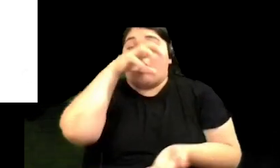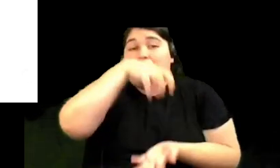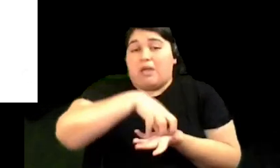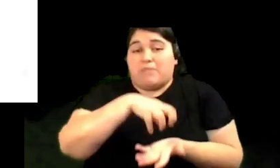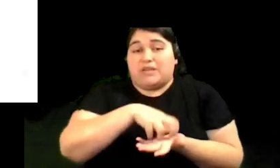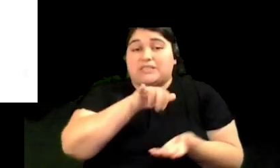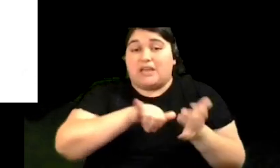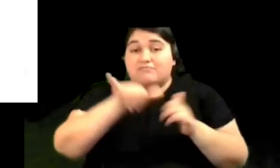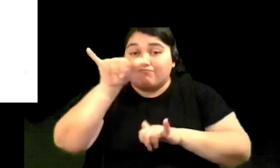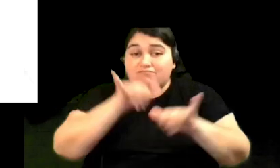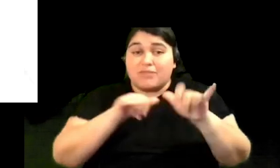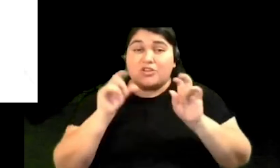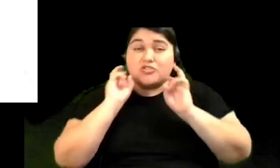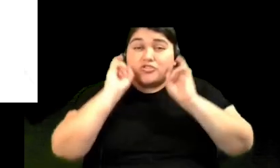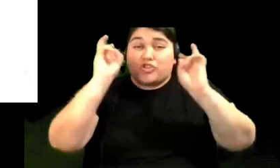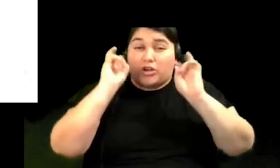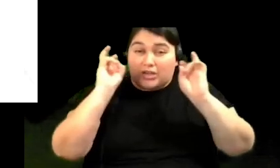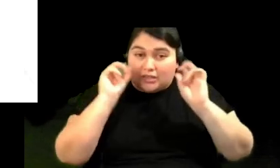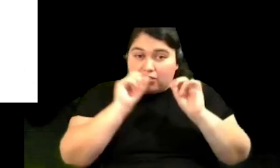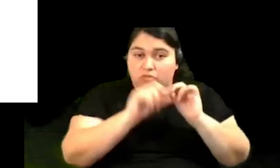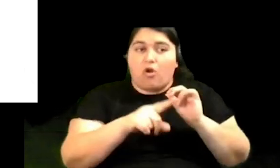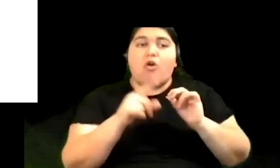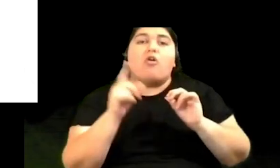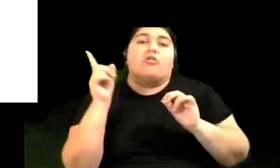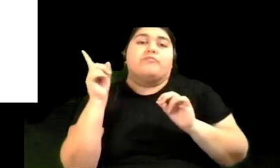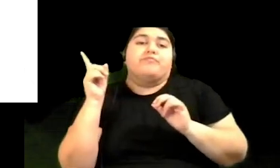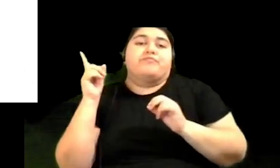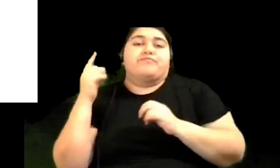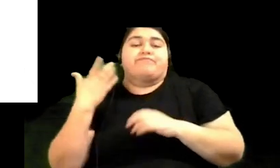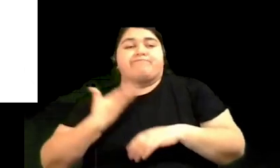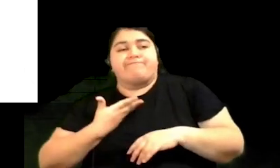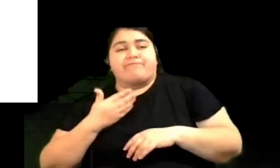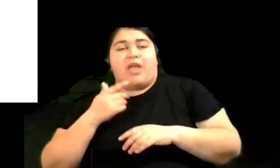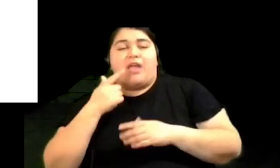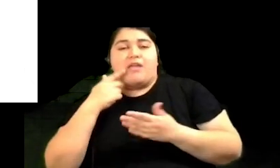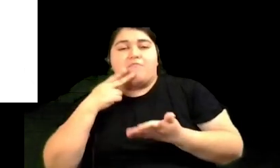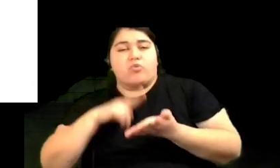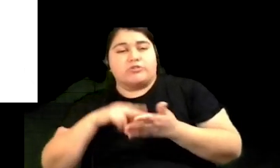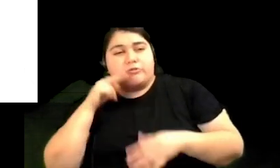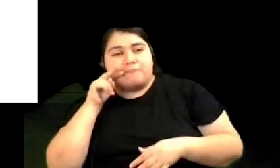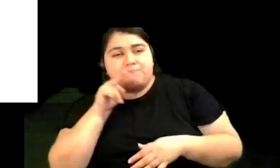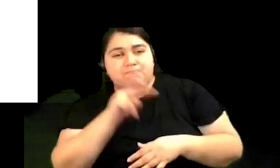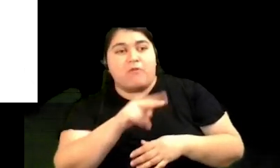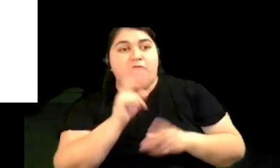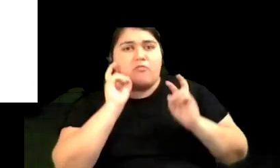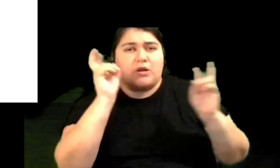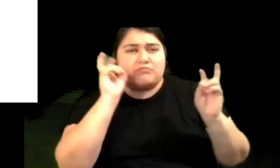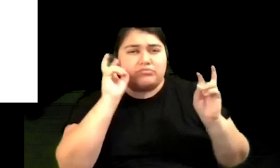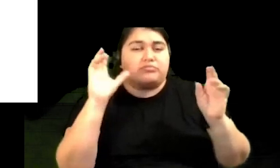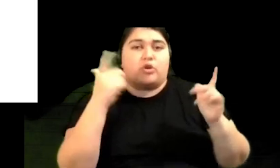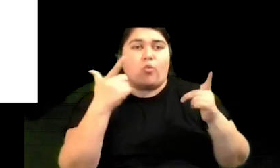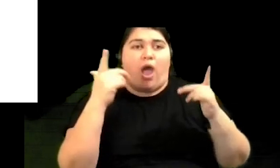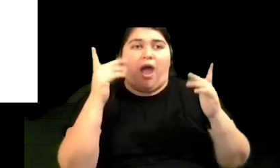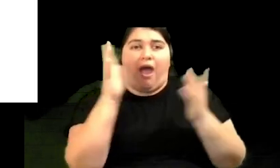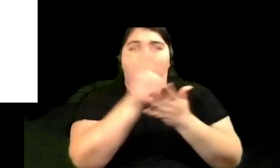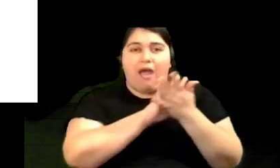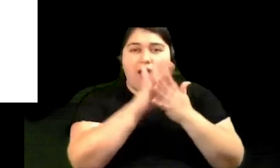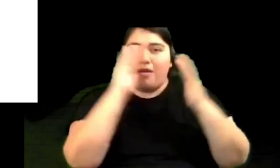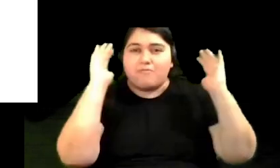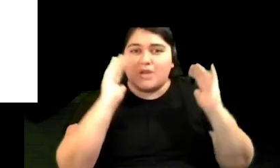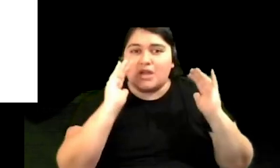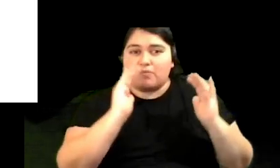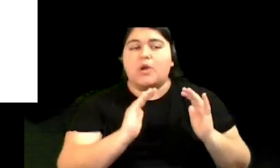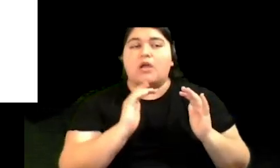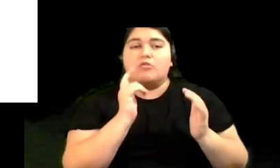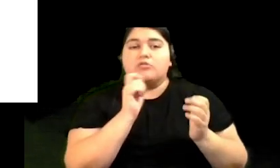aviones va a tratar el poder administrador de que realizaron una insonorización de los mismos. Pero también es